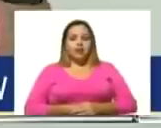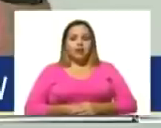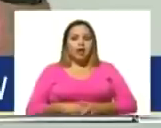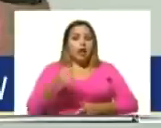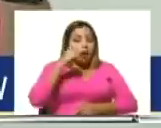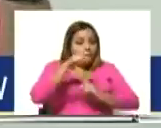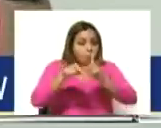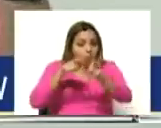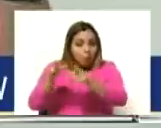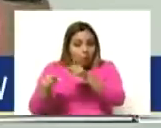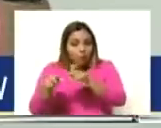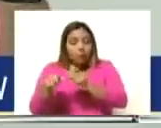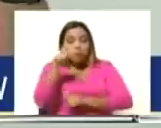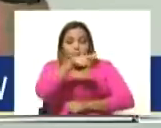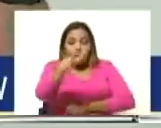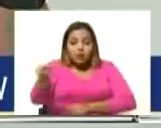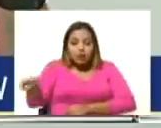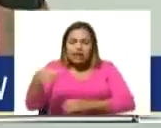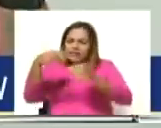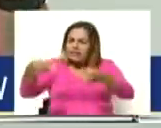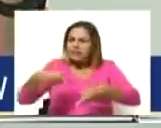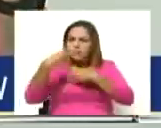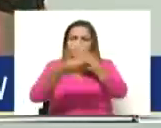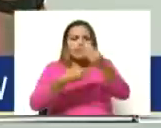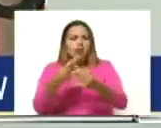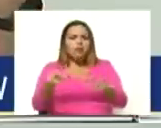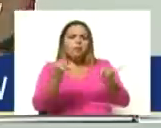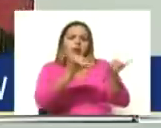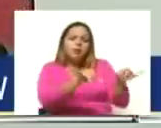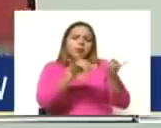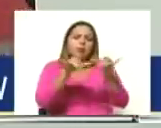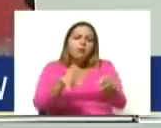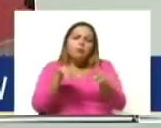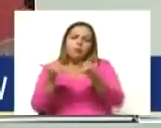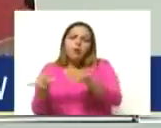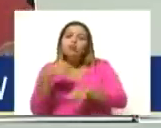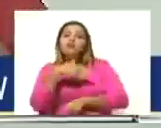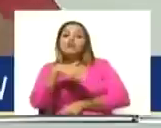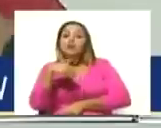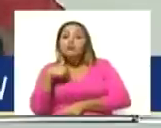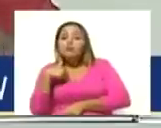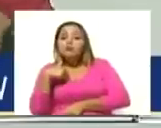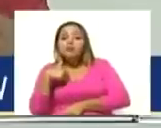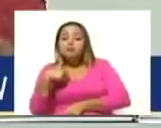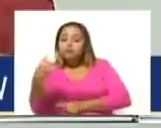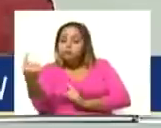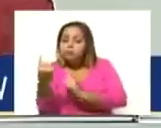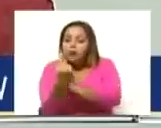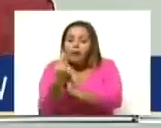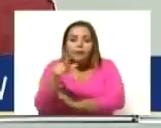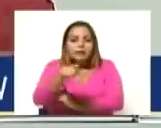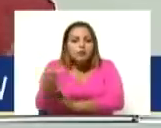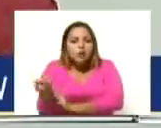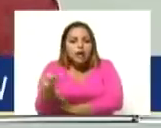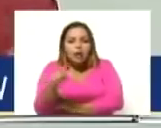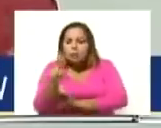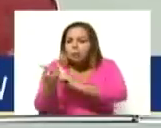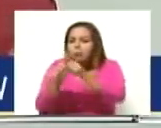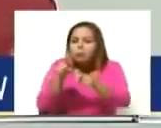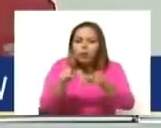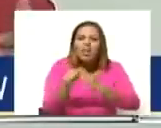hacemos constantemente nosotros, constantemente. Mira, cuando nosotros le consultamos a nuestra gente,